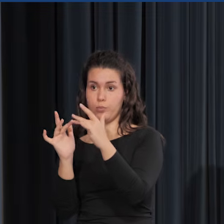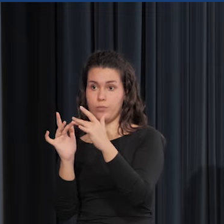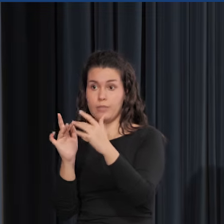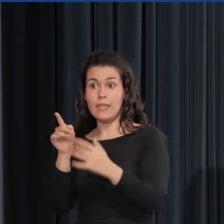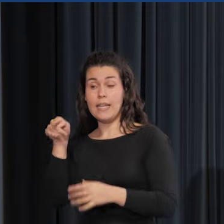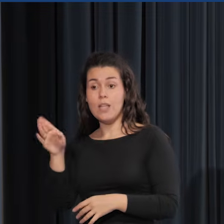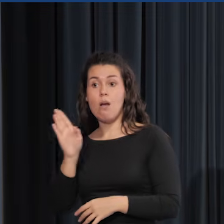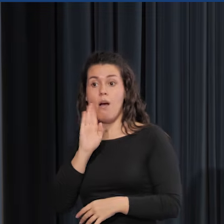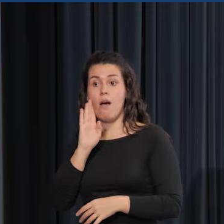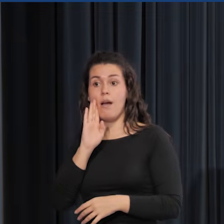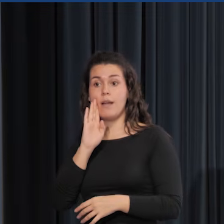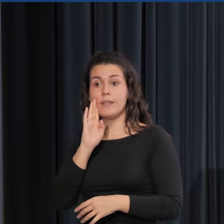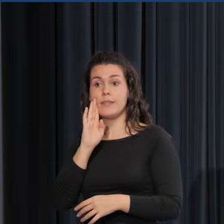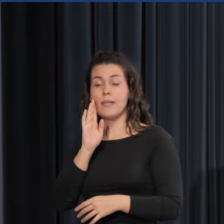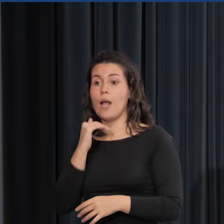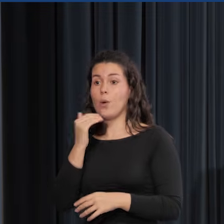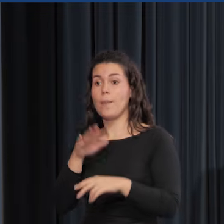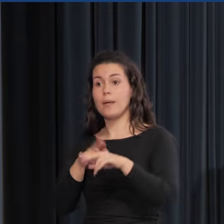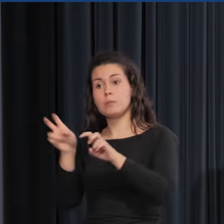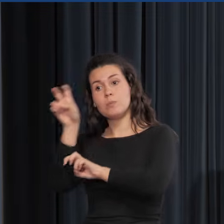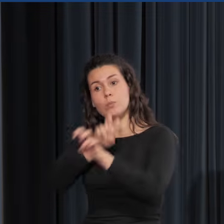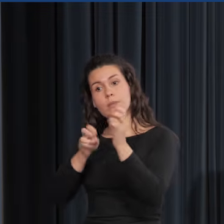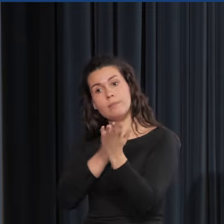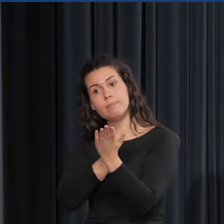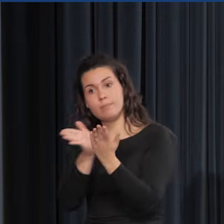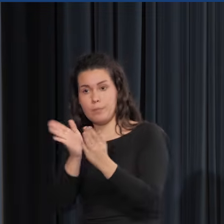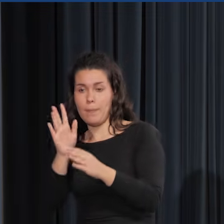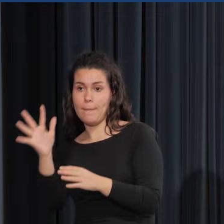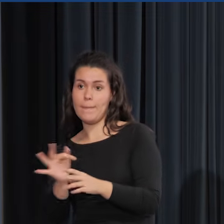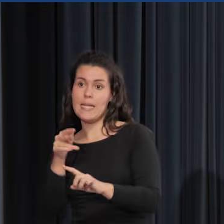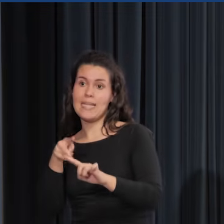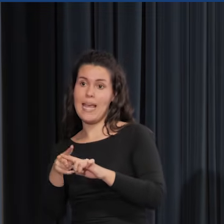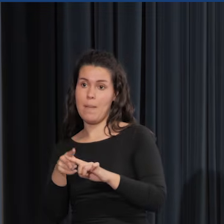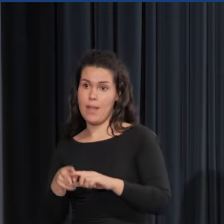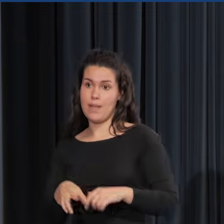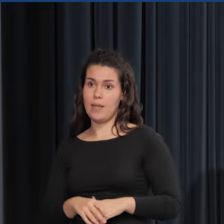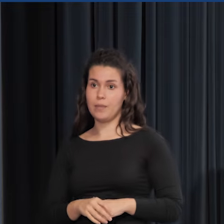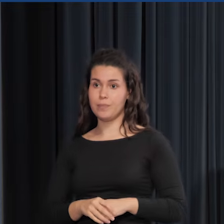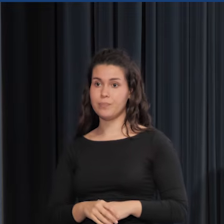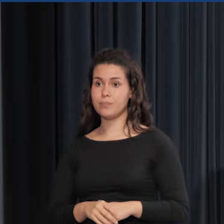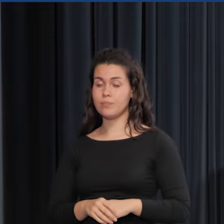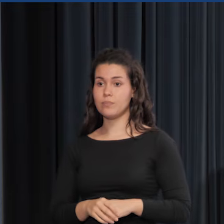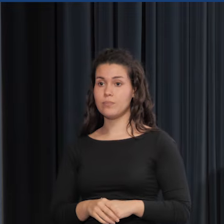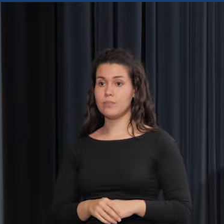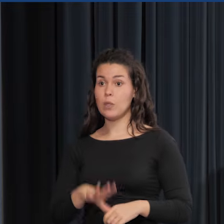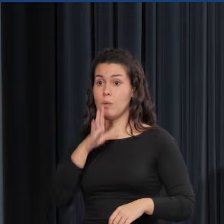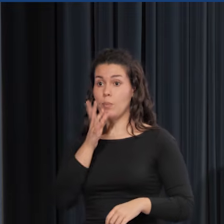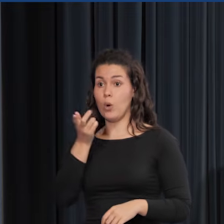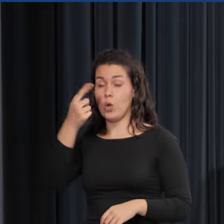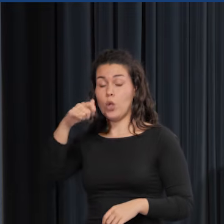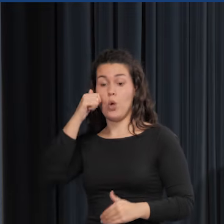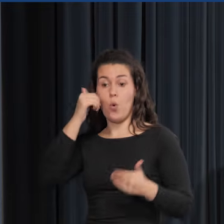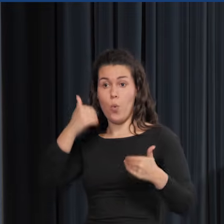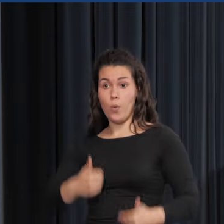vía de búsqueda y de herramienta, sobre todo teniendo en cuenta que tenemos en nuestro ADN